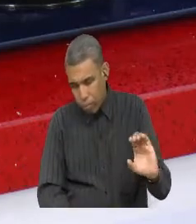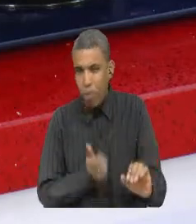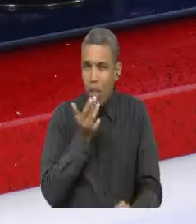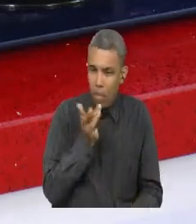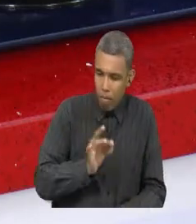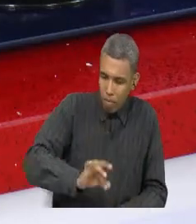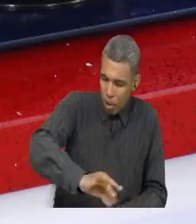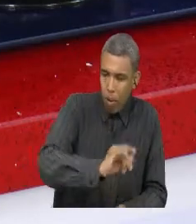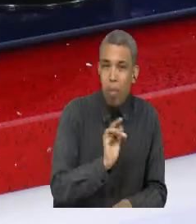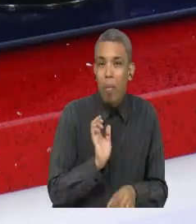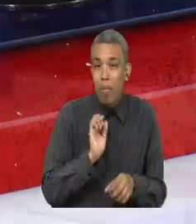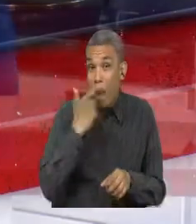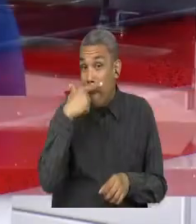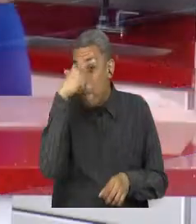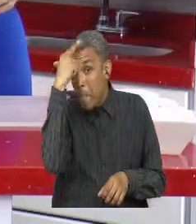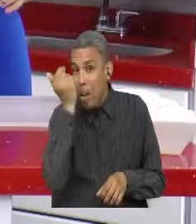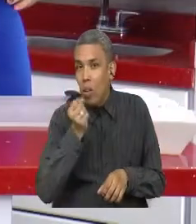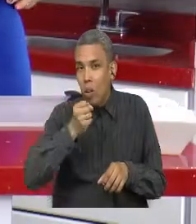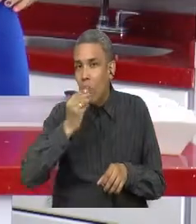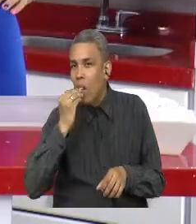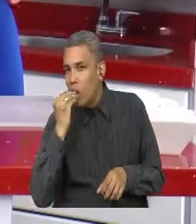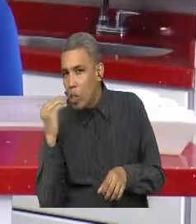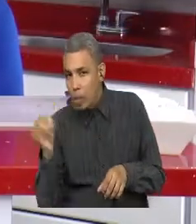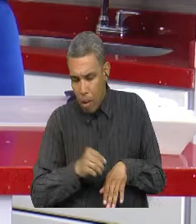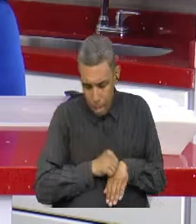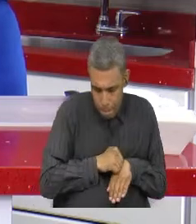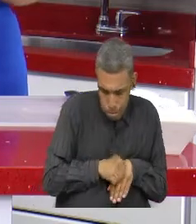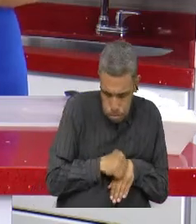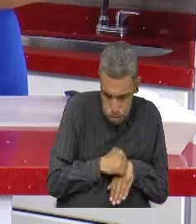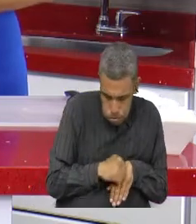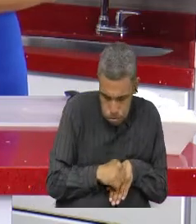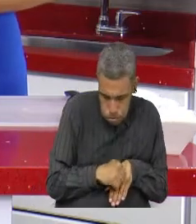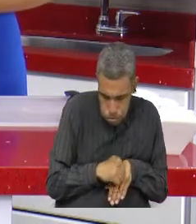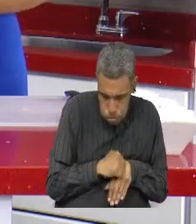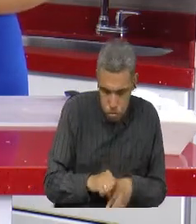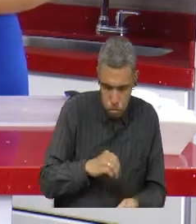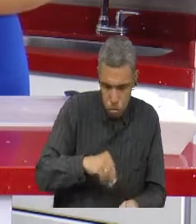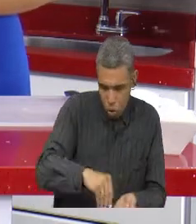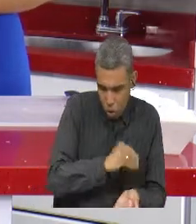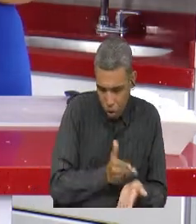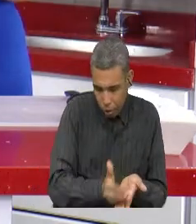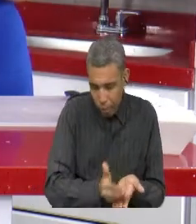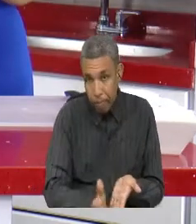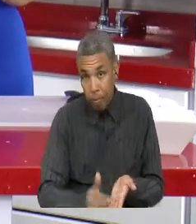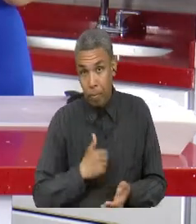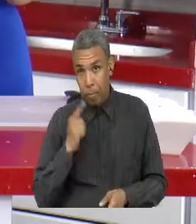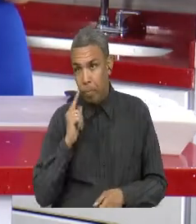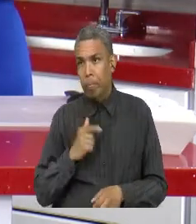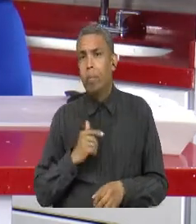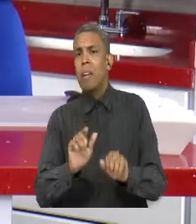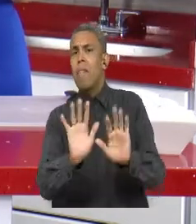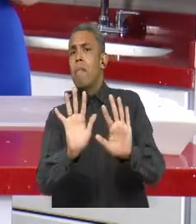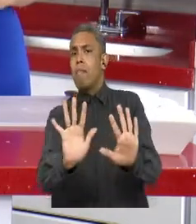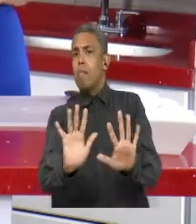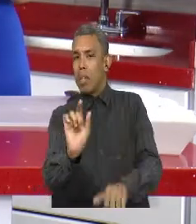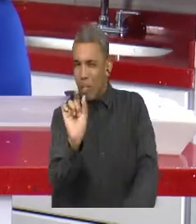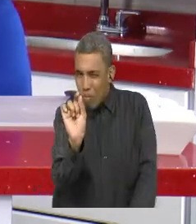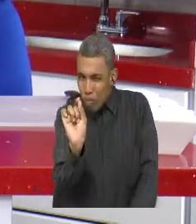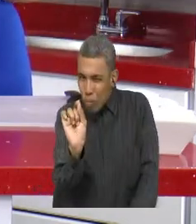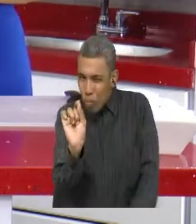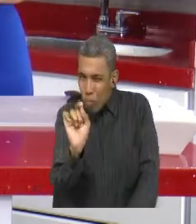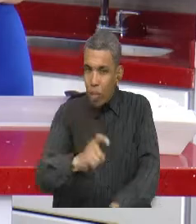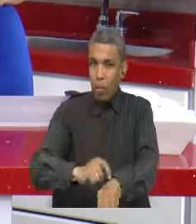montamos el plato. Bueno, entonces, mientras termina de estar nuestra pechuga aquí en el set de A Pedir de Boca, nosotros nos vamos a un cortico corte de comerciales,